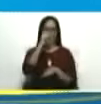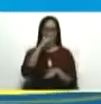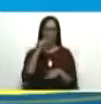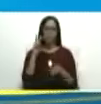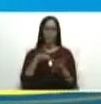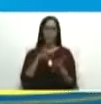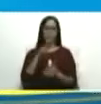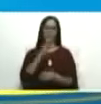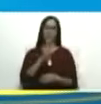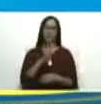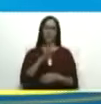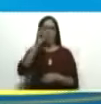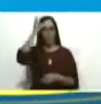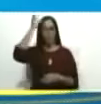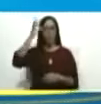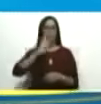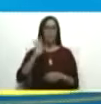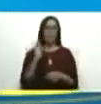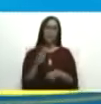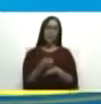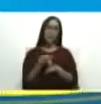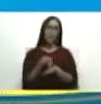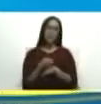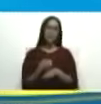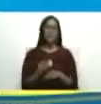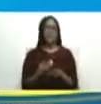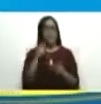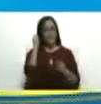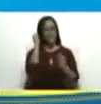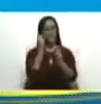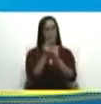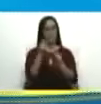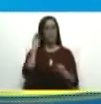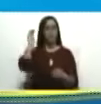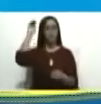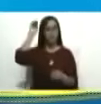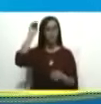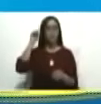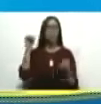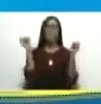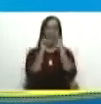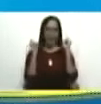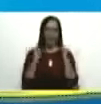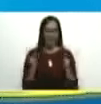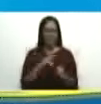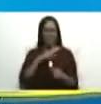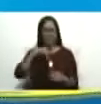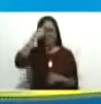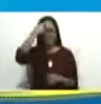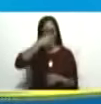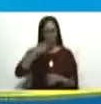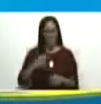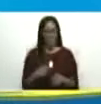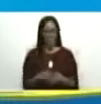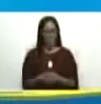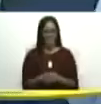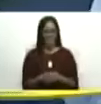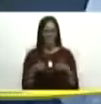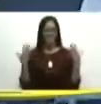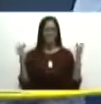2024, es un Consejo Federal de Gobierno para la esperanza, para el futuro y para la felicidad de nuestro pueblo.